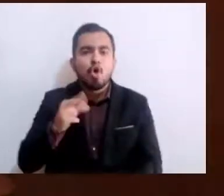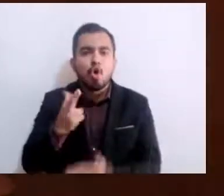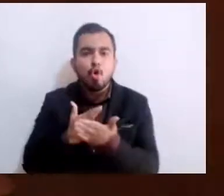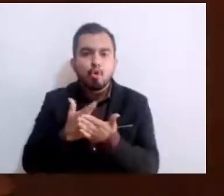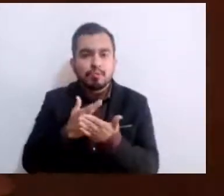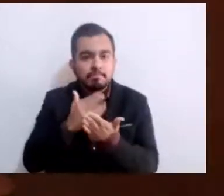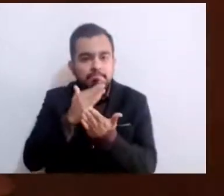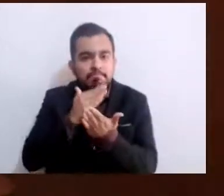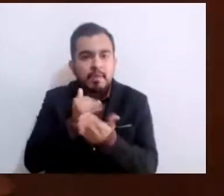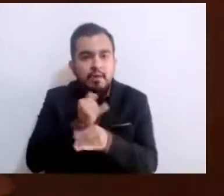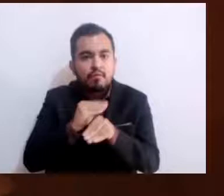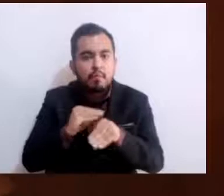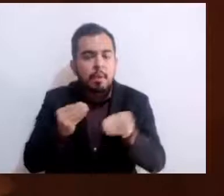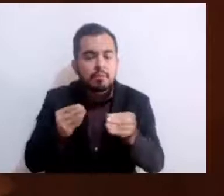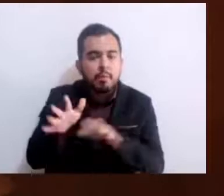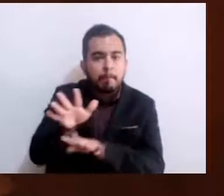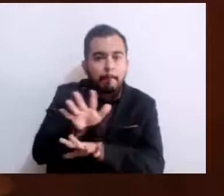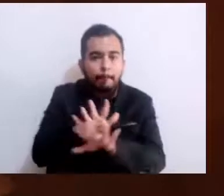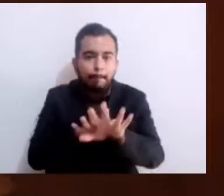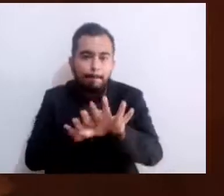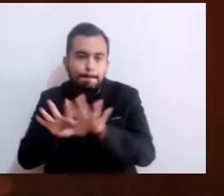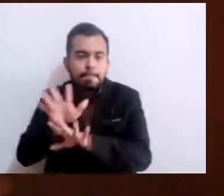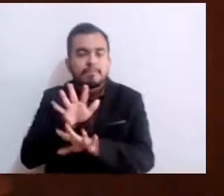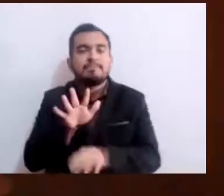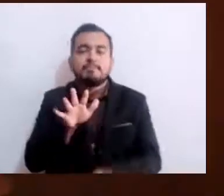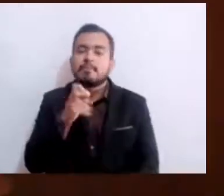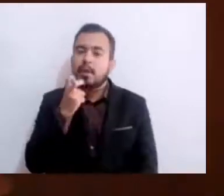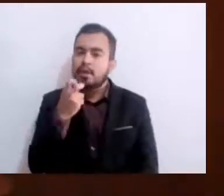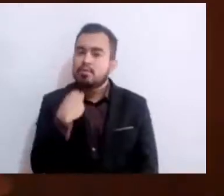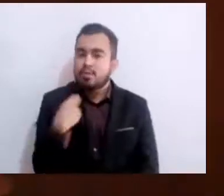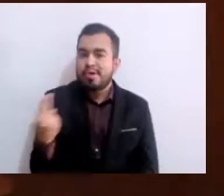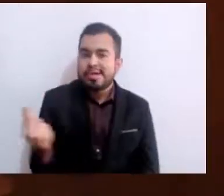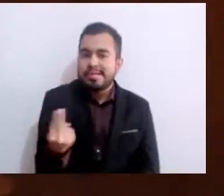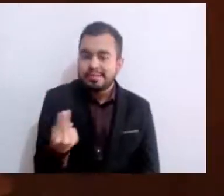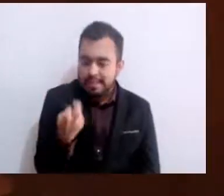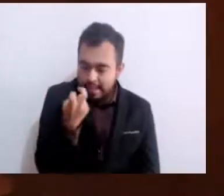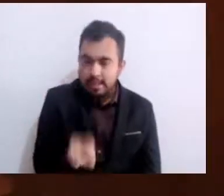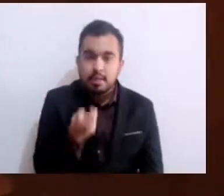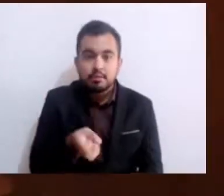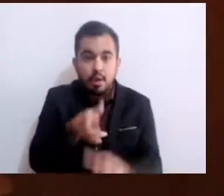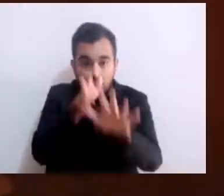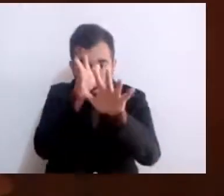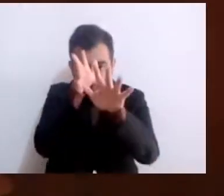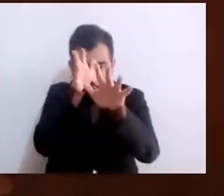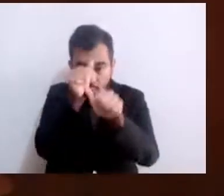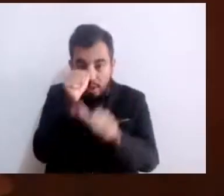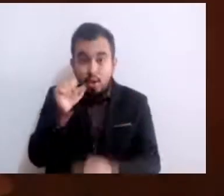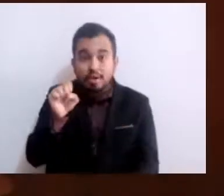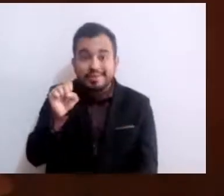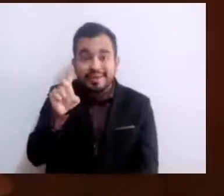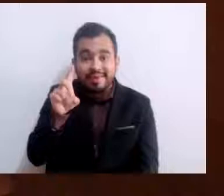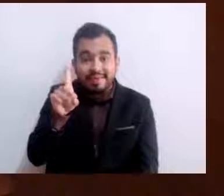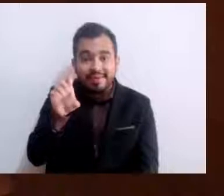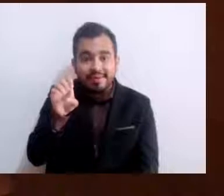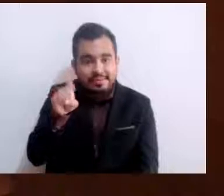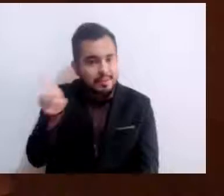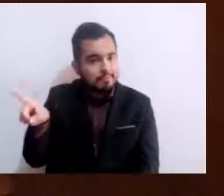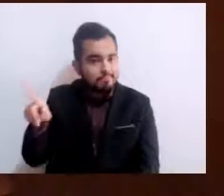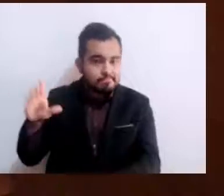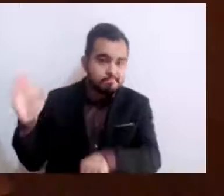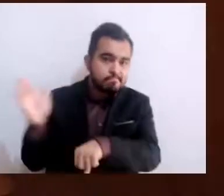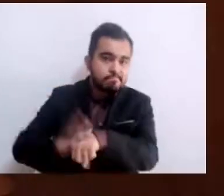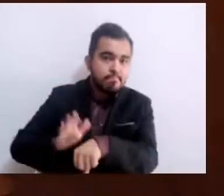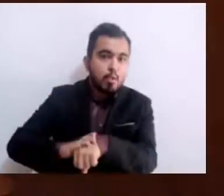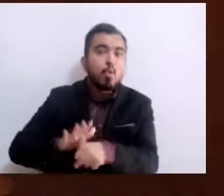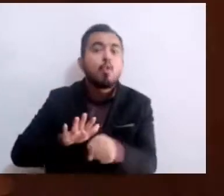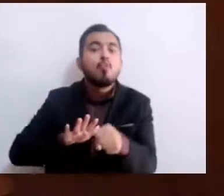lo solicitamos en este punto de acuerdo, que se informe cuál es el argumento legal de fondo